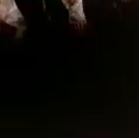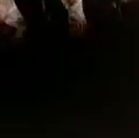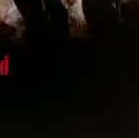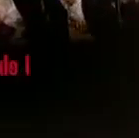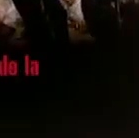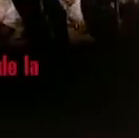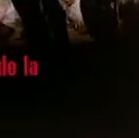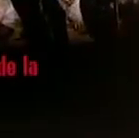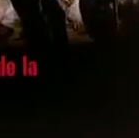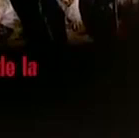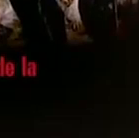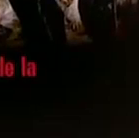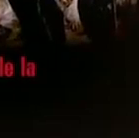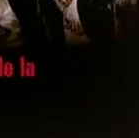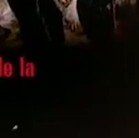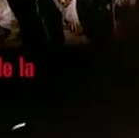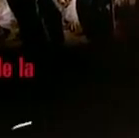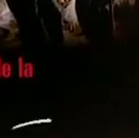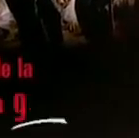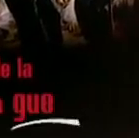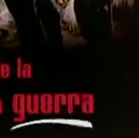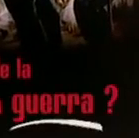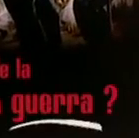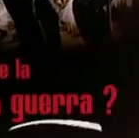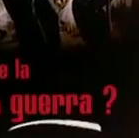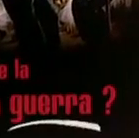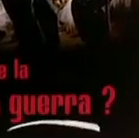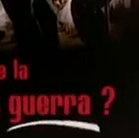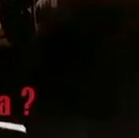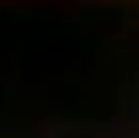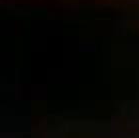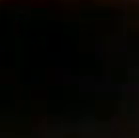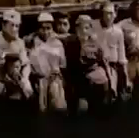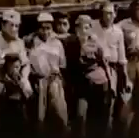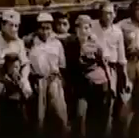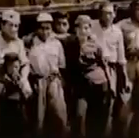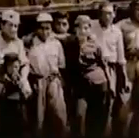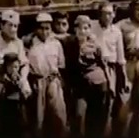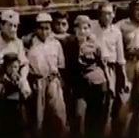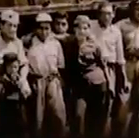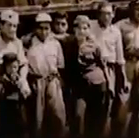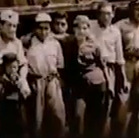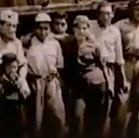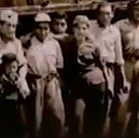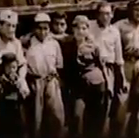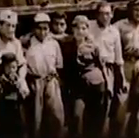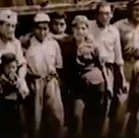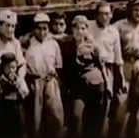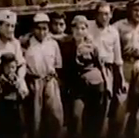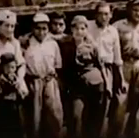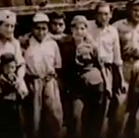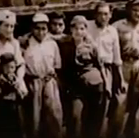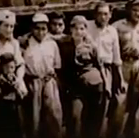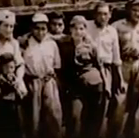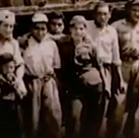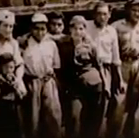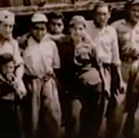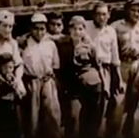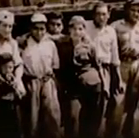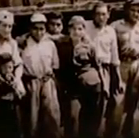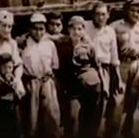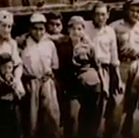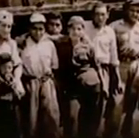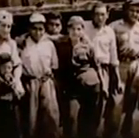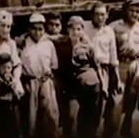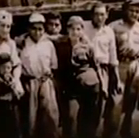años difíciles los de la reconstrucción nacional luego de la guerra? Por supuesto que lo fueron, pero pudimos